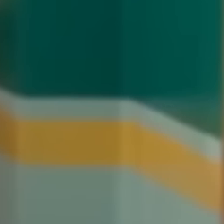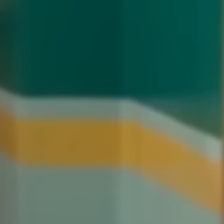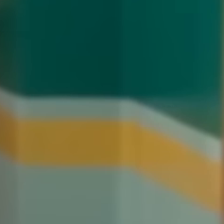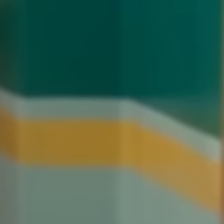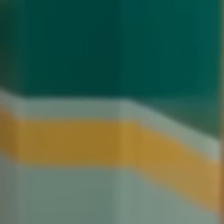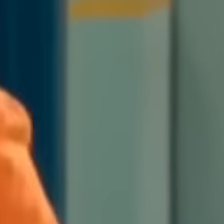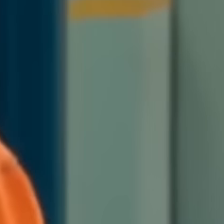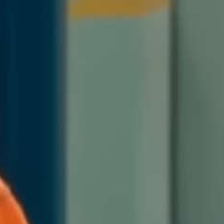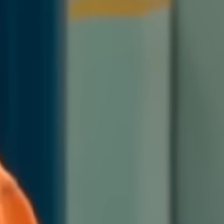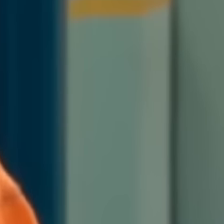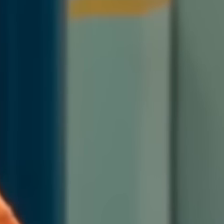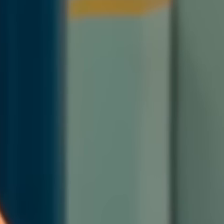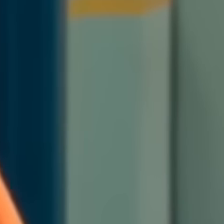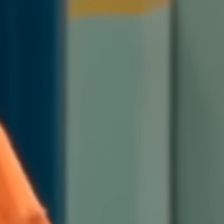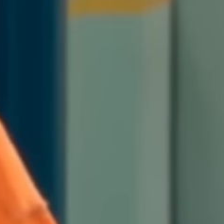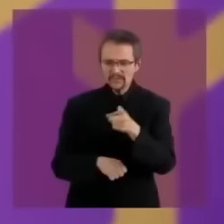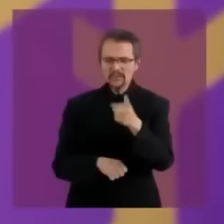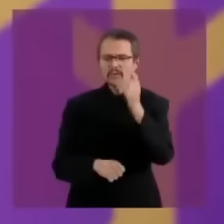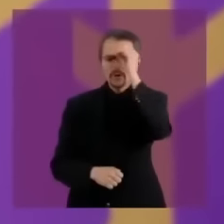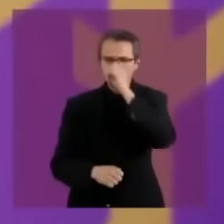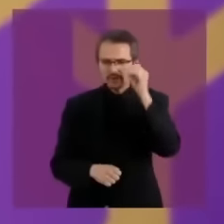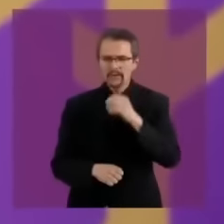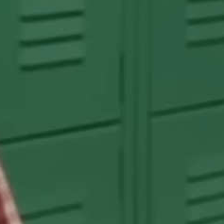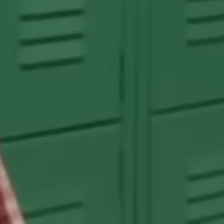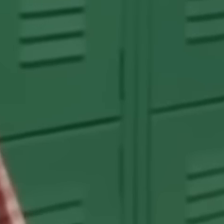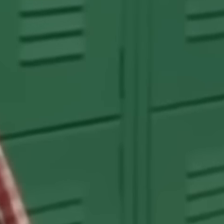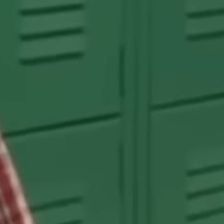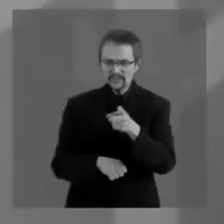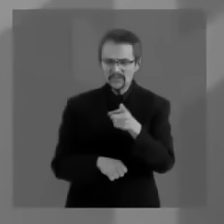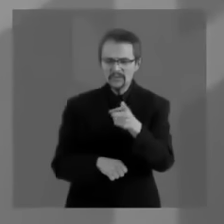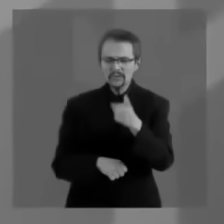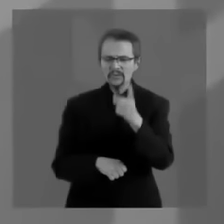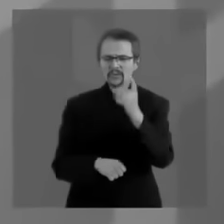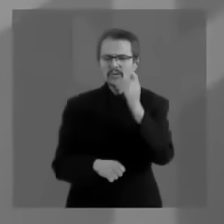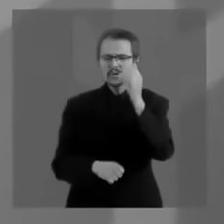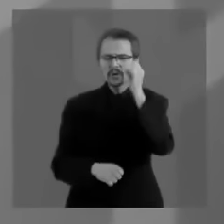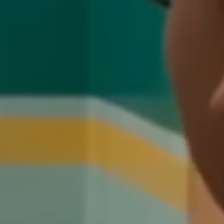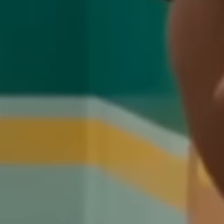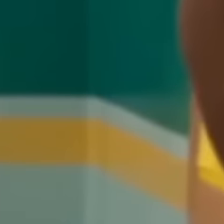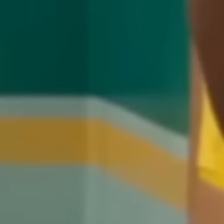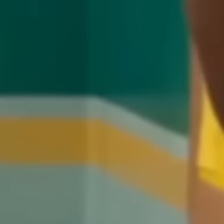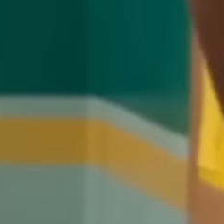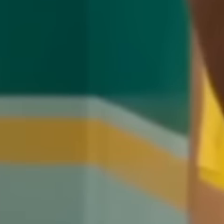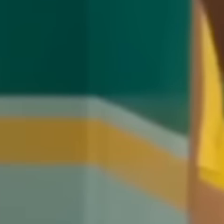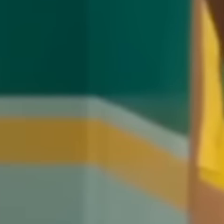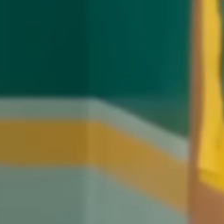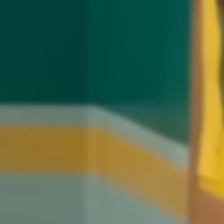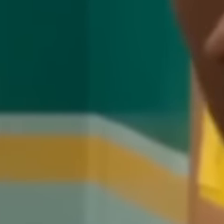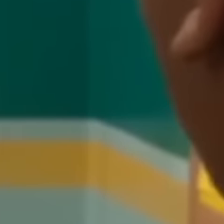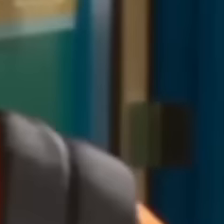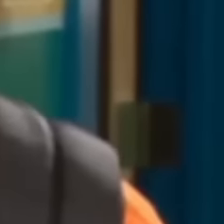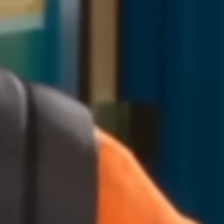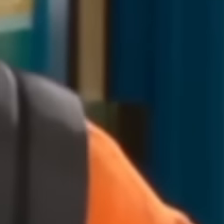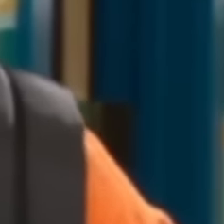¡Ah! Dame ideas, necesito ideas. Yo tengo una. ¿Quién eres? Ah, ok.